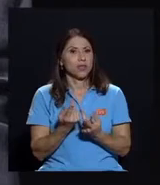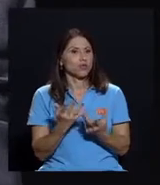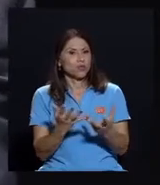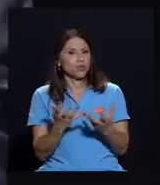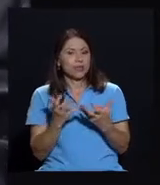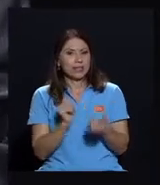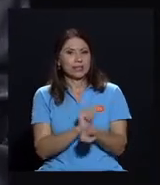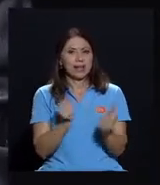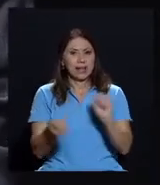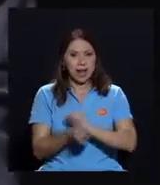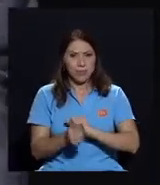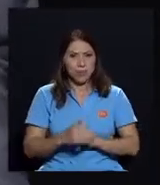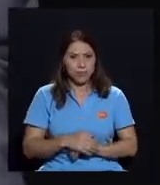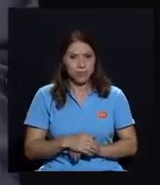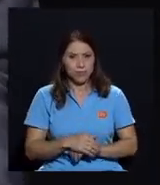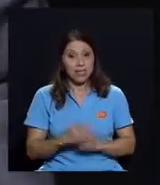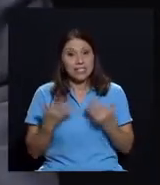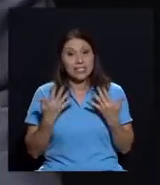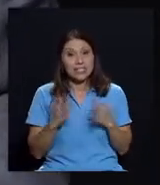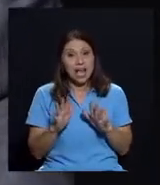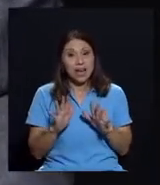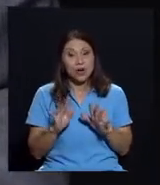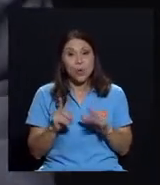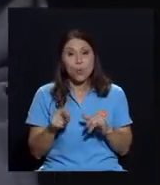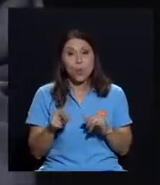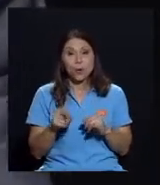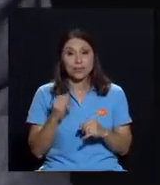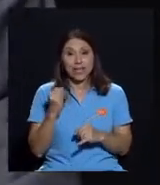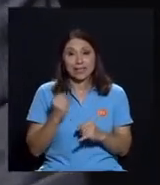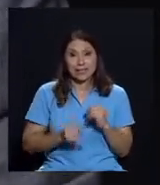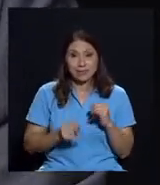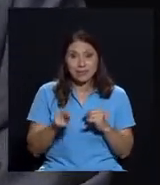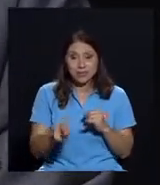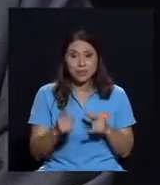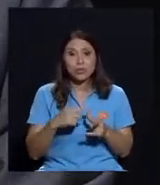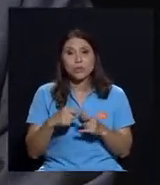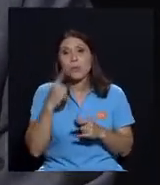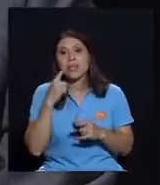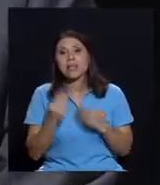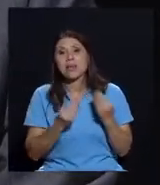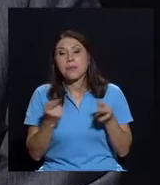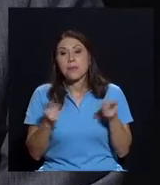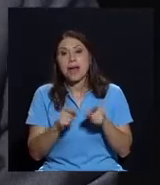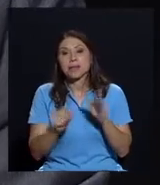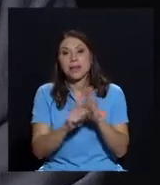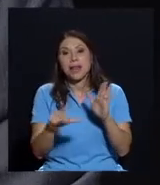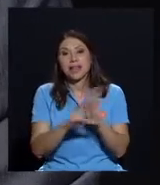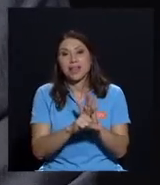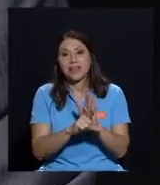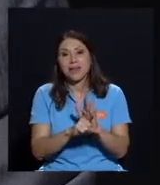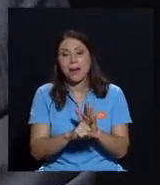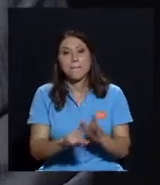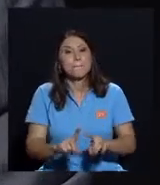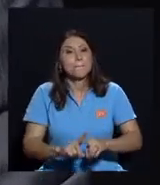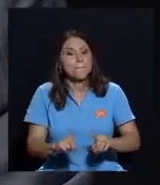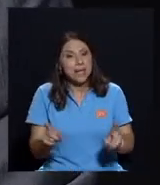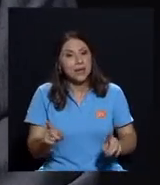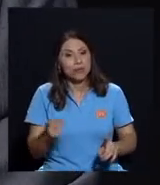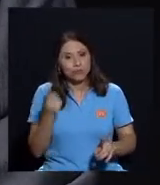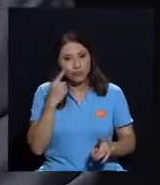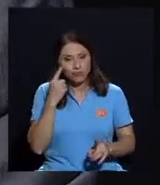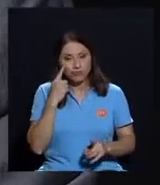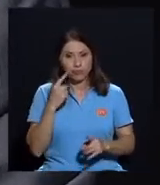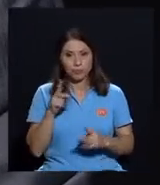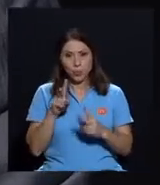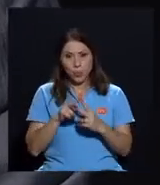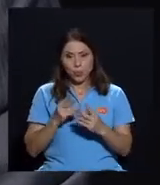cambio ya cómo vamos a salir de eso es cuestión de ver cómo se mueve la asamblea legislativa pero déjeme a plantear un par de